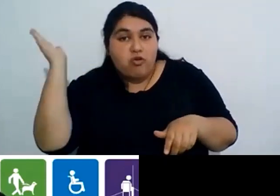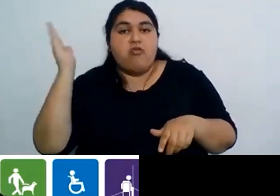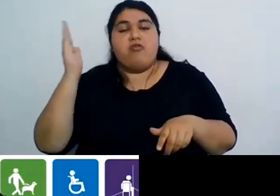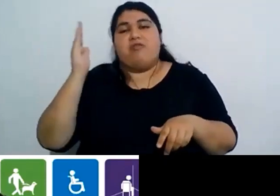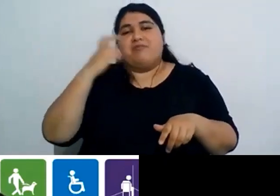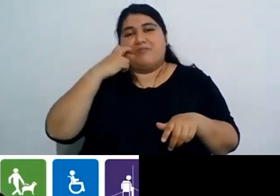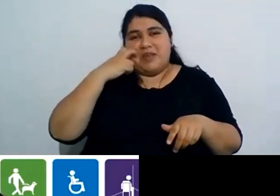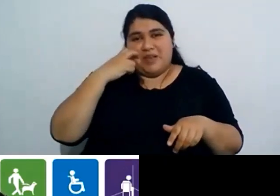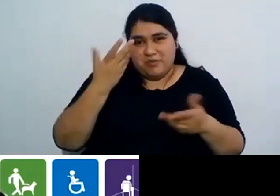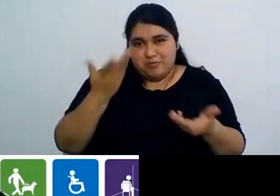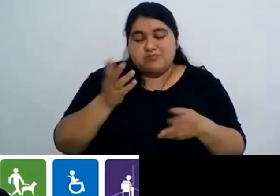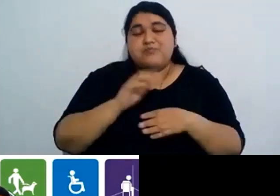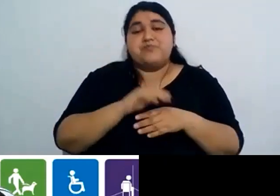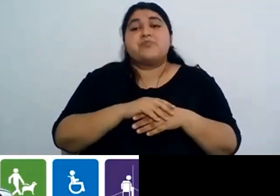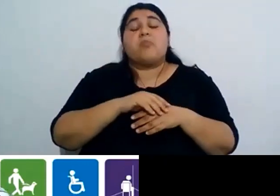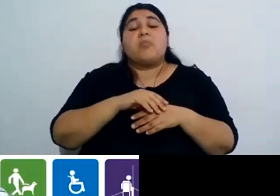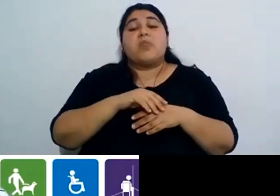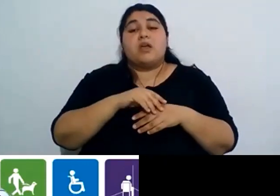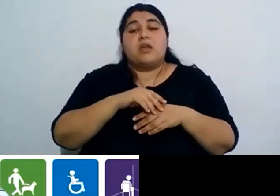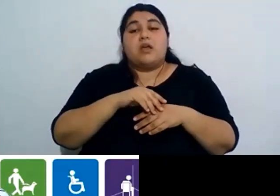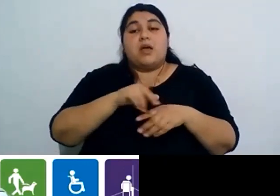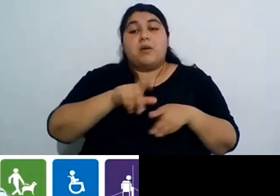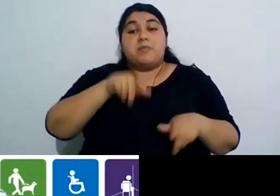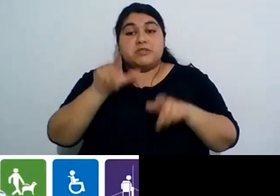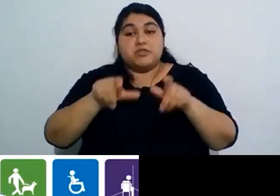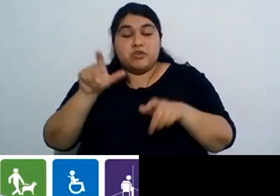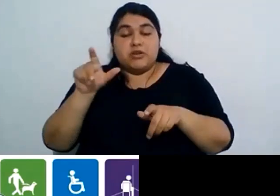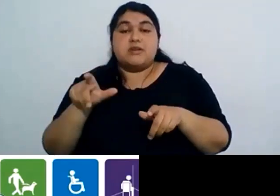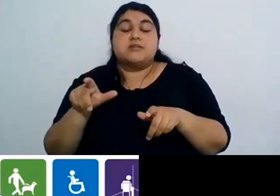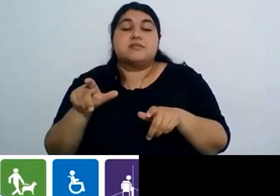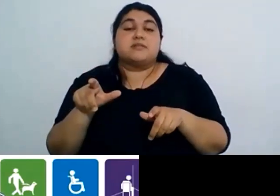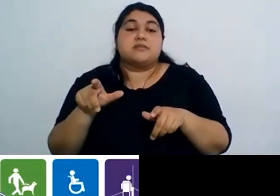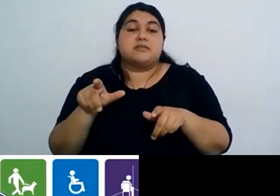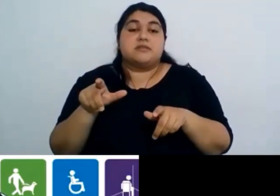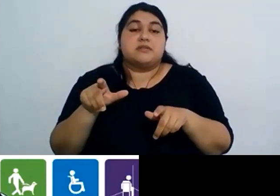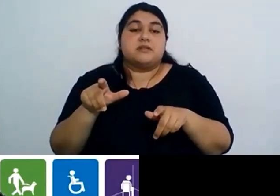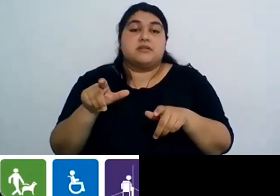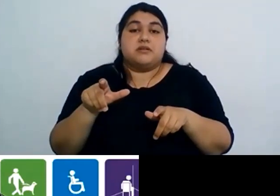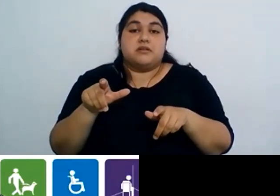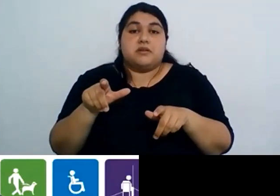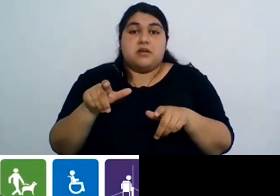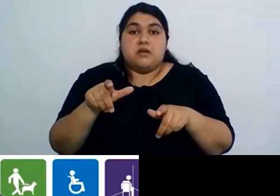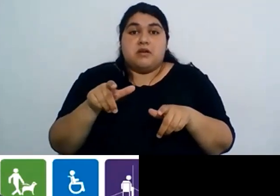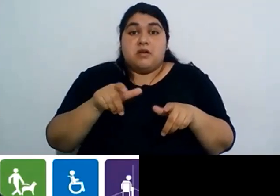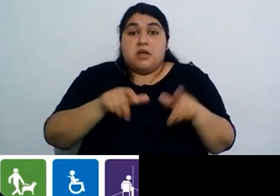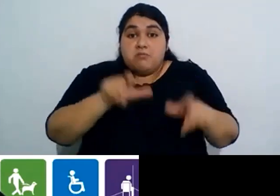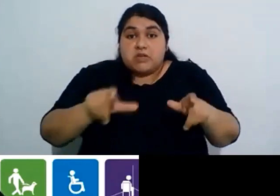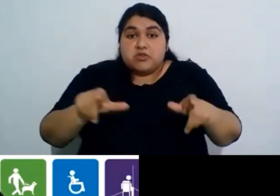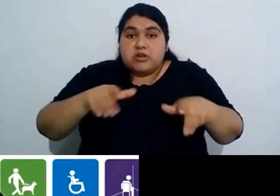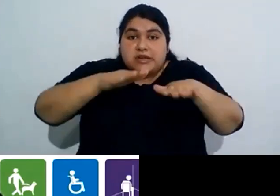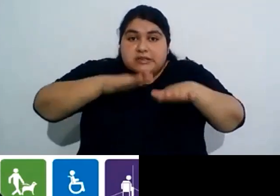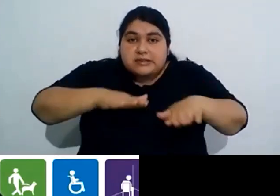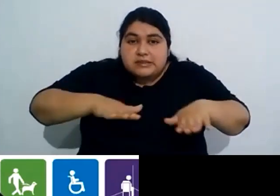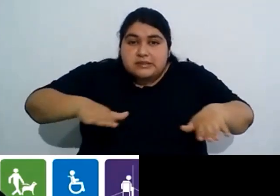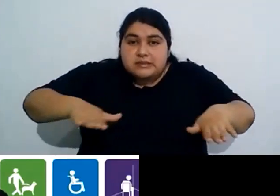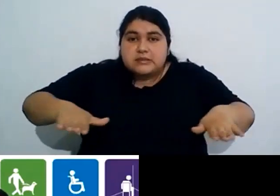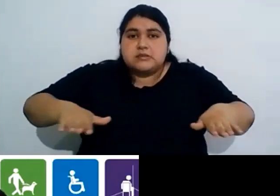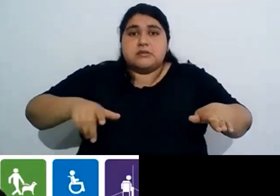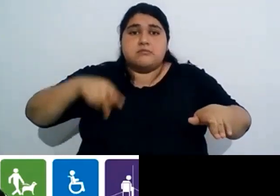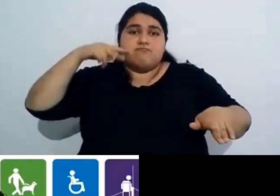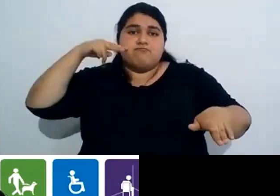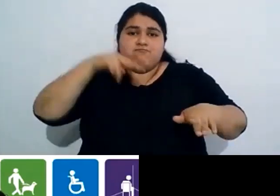mayores. Puede ser personas de talla baja que no las consideran a algunos lados como personas